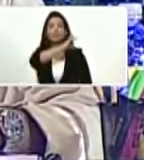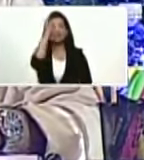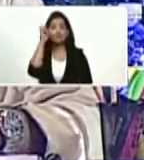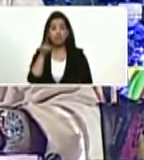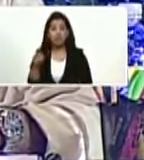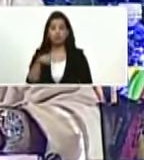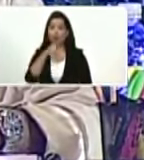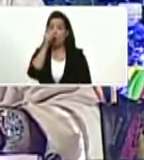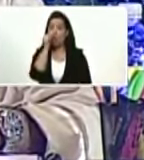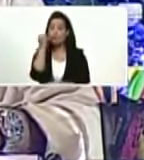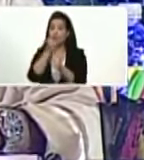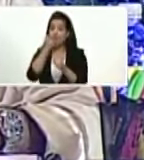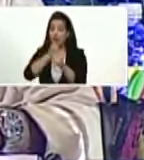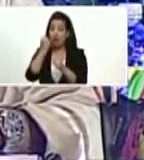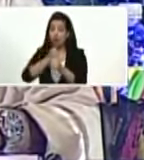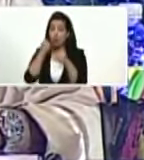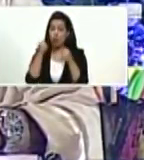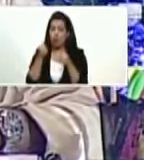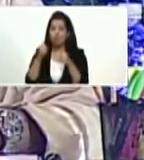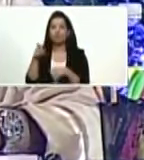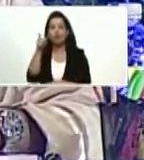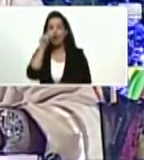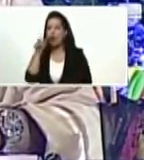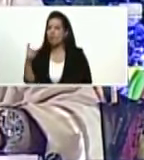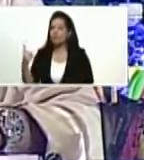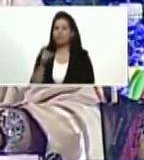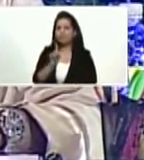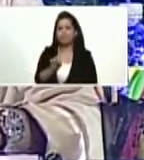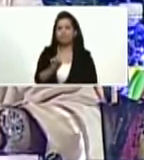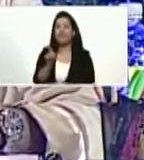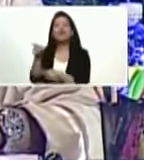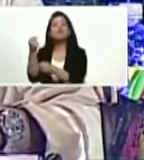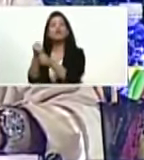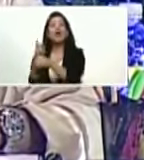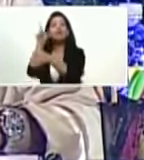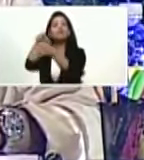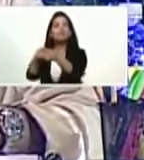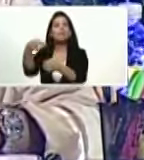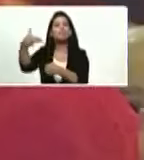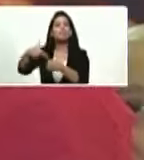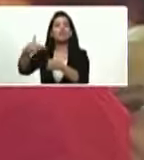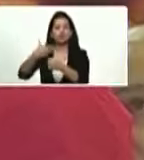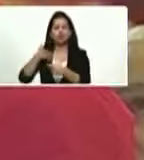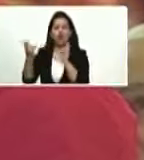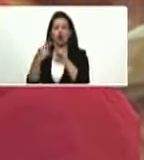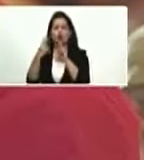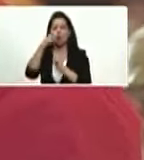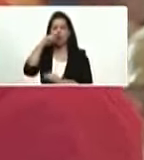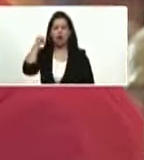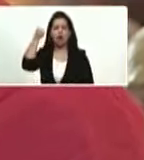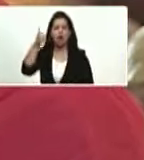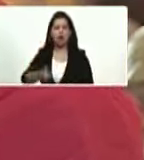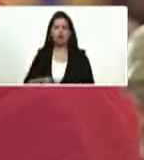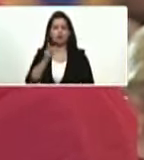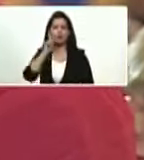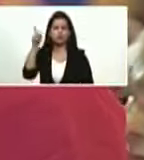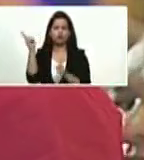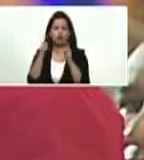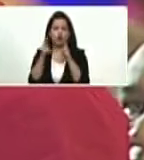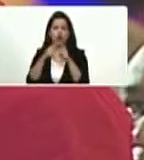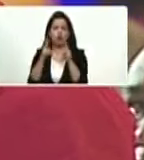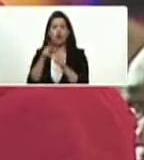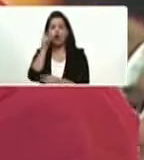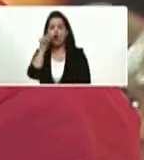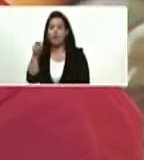trabajador, para que proceda, trabajador de PDVSA, lo conozco de muchos años, para que proceda